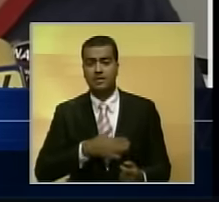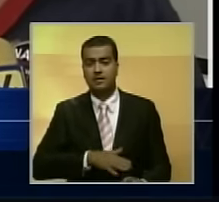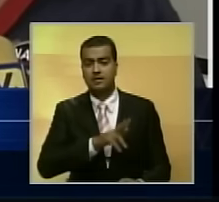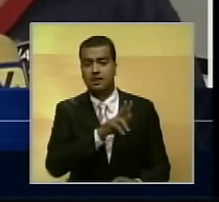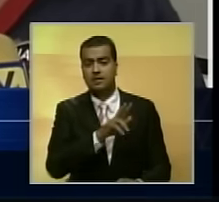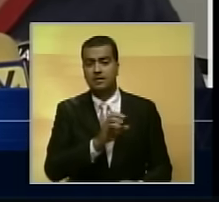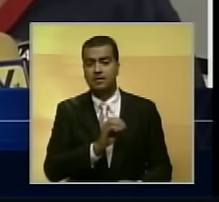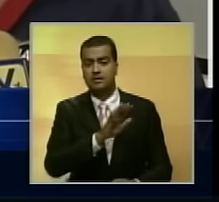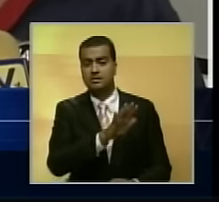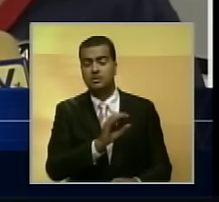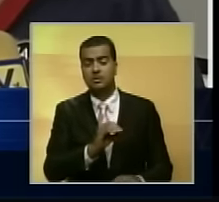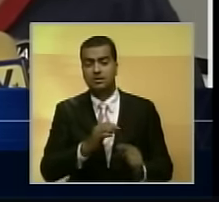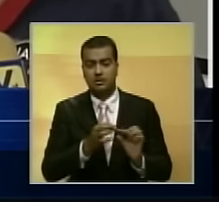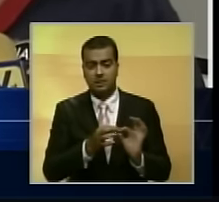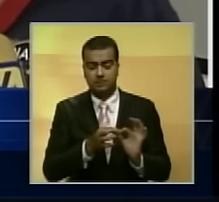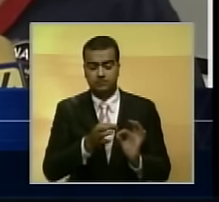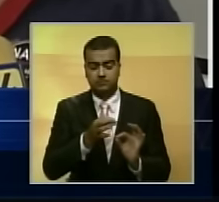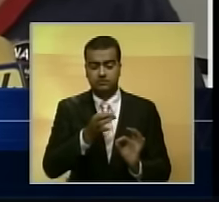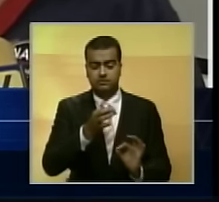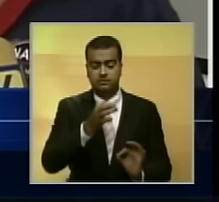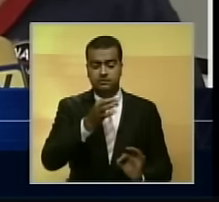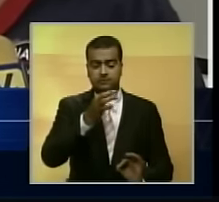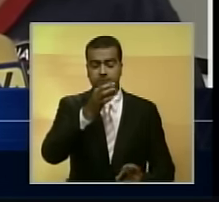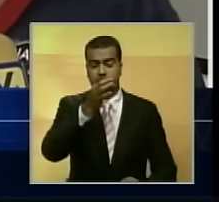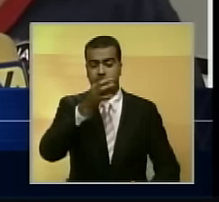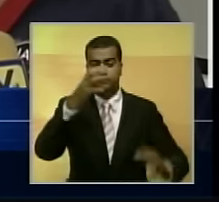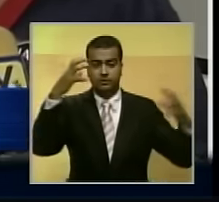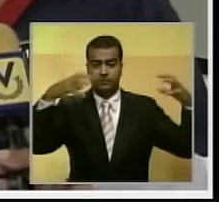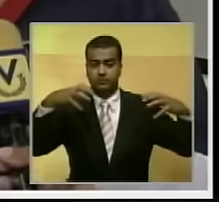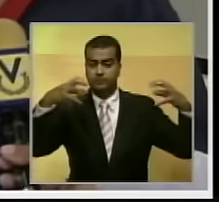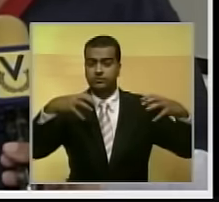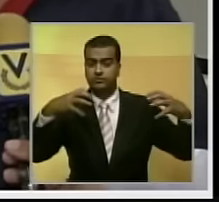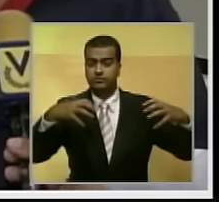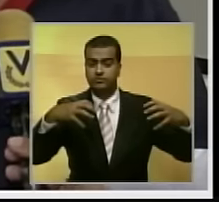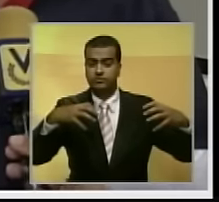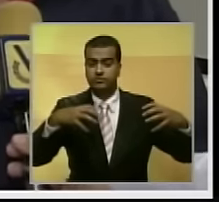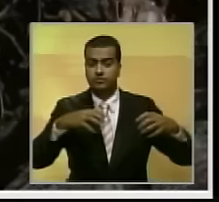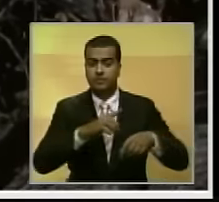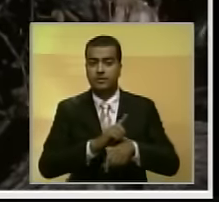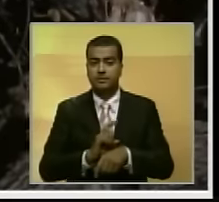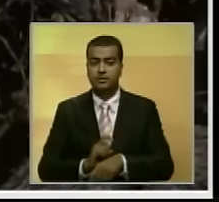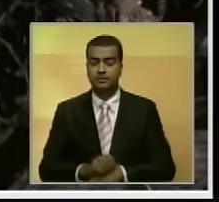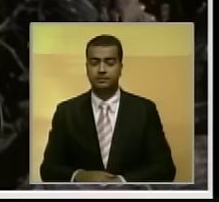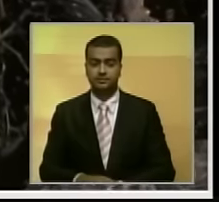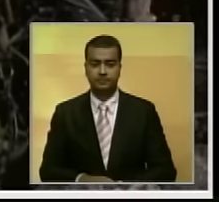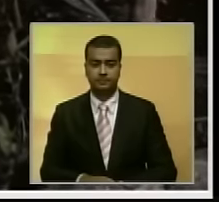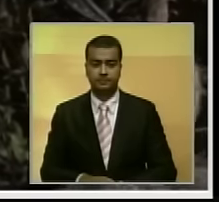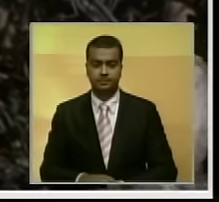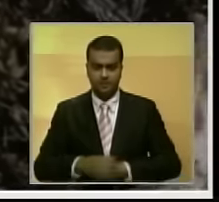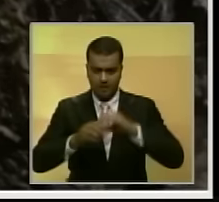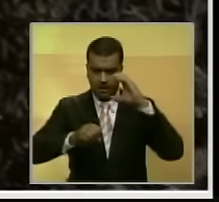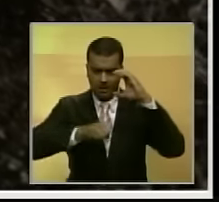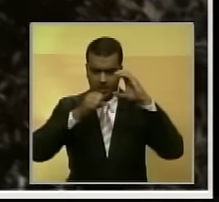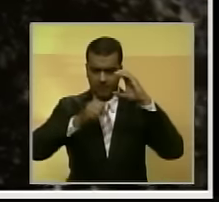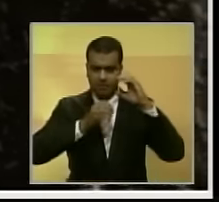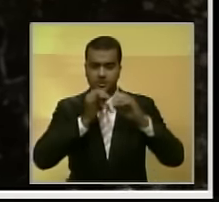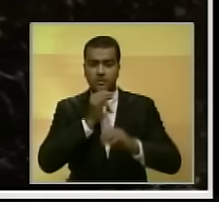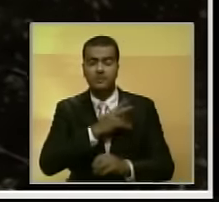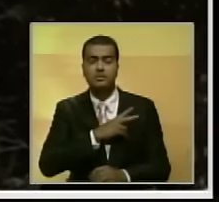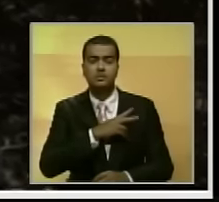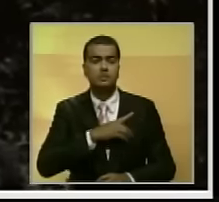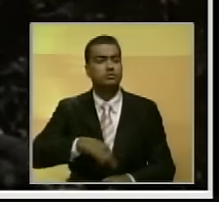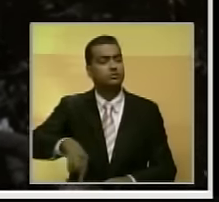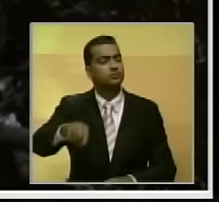y 50 milímetros que podrían caer en las próximas horas. Las cámaras del noticiero Venevisión hicieron